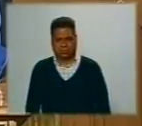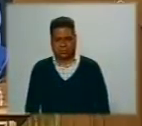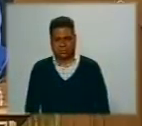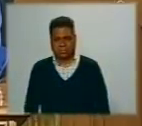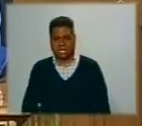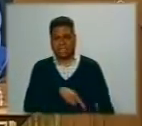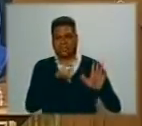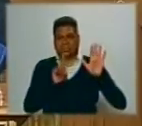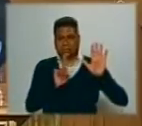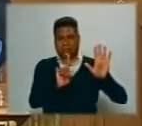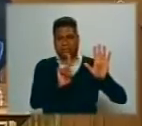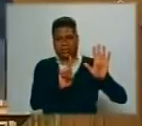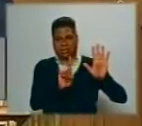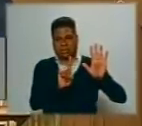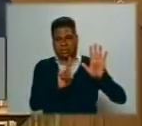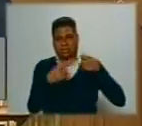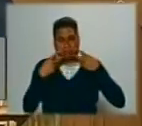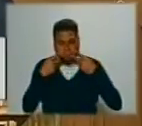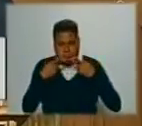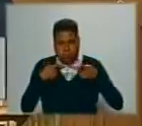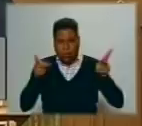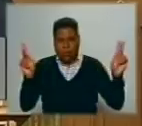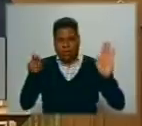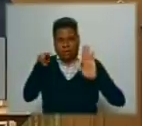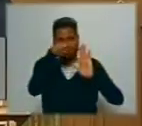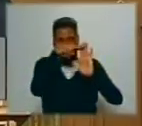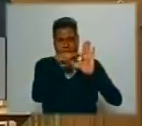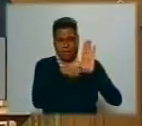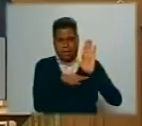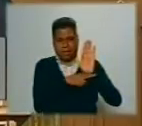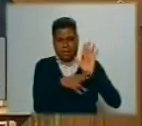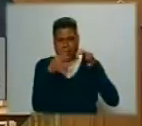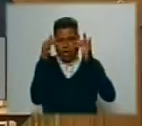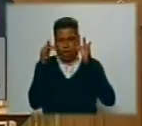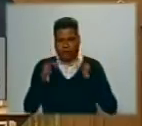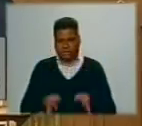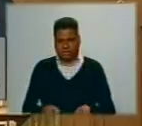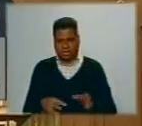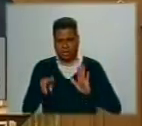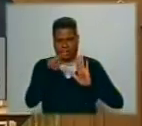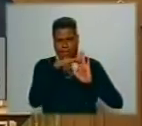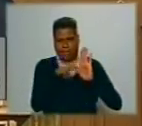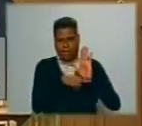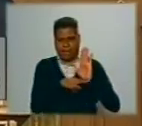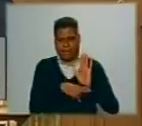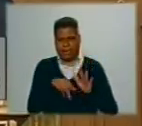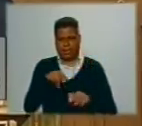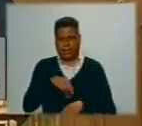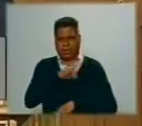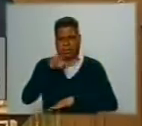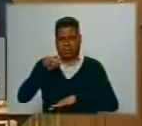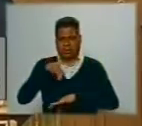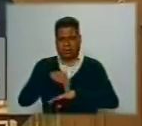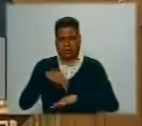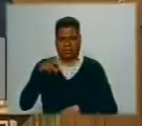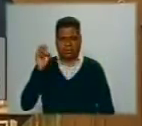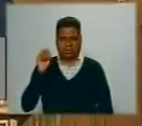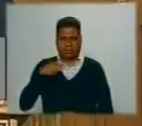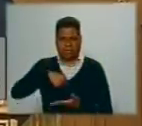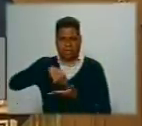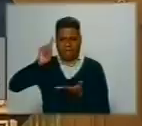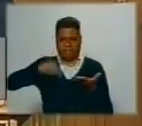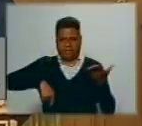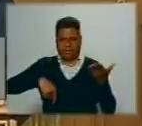Sexto, publíquese el presente acuerdo constituyente en la Gaceta Oficial de la República Bolivariana de Venezuela, dado y firmado en